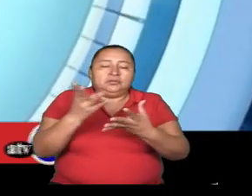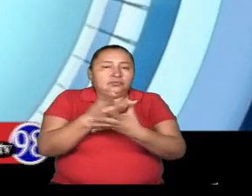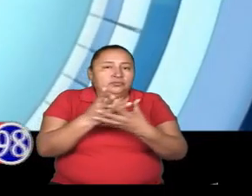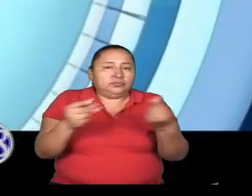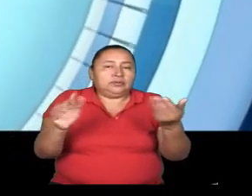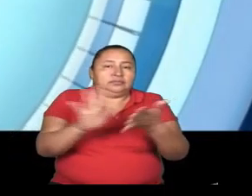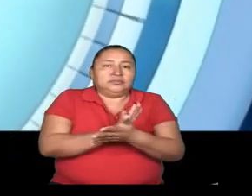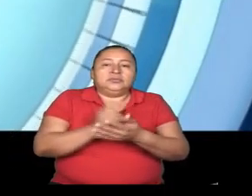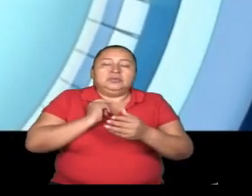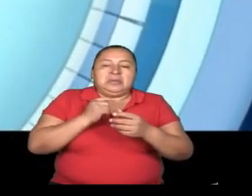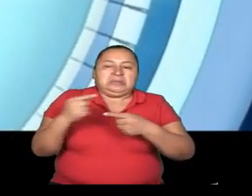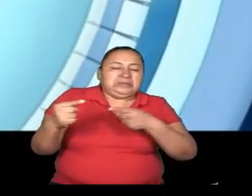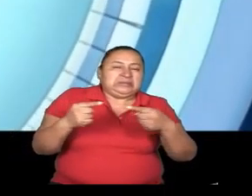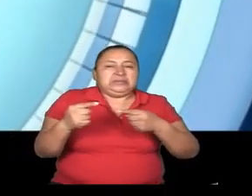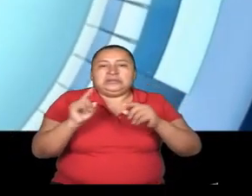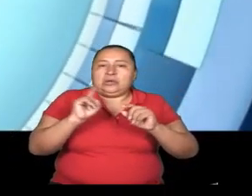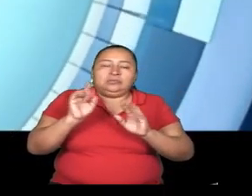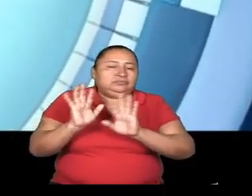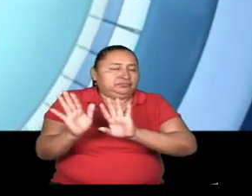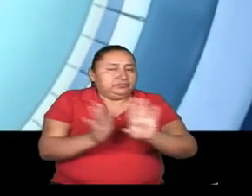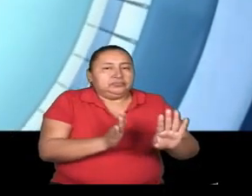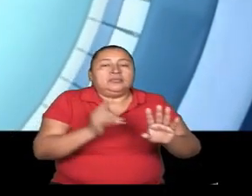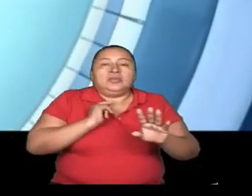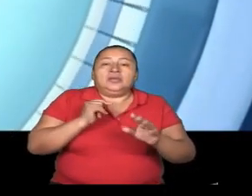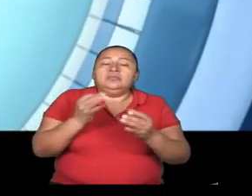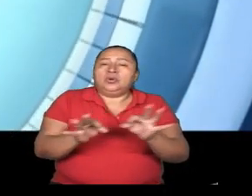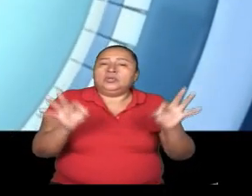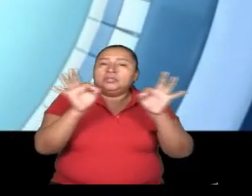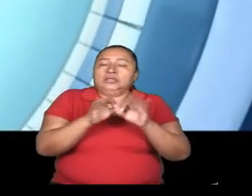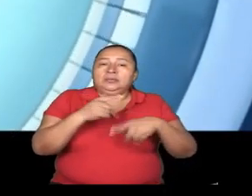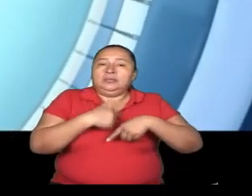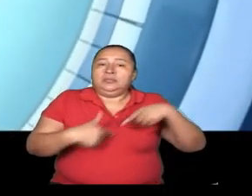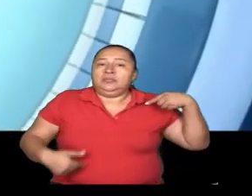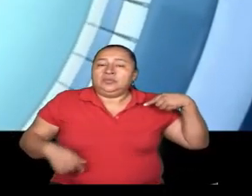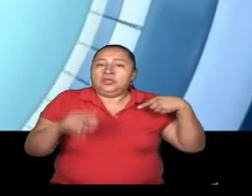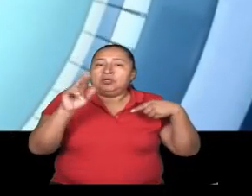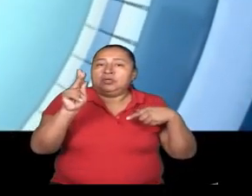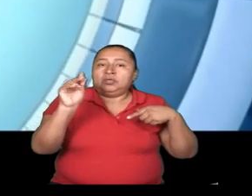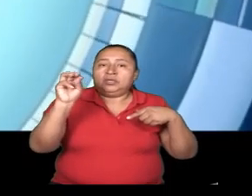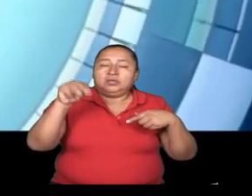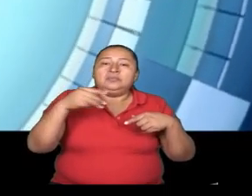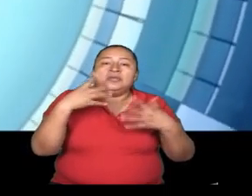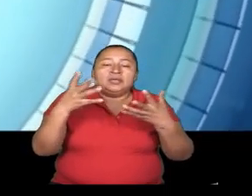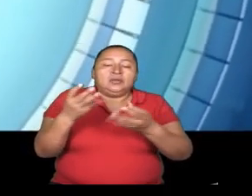de la tensión militar. Cabe destacar el compromiso del señor presidente Kim Jong-un sobre el